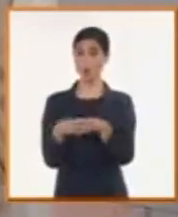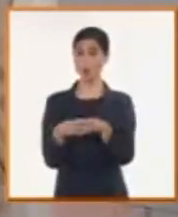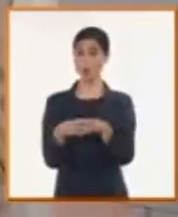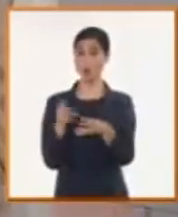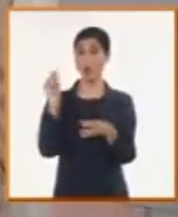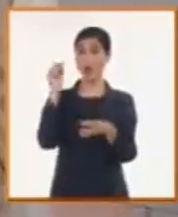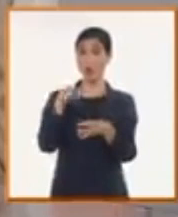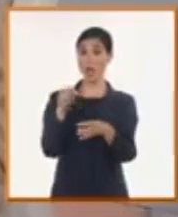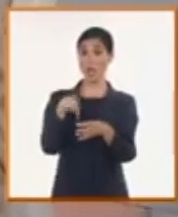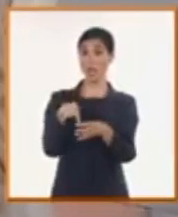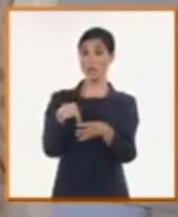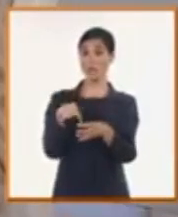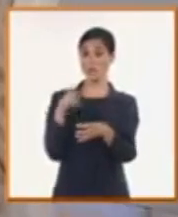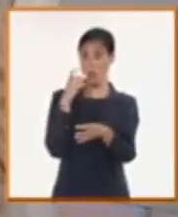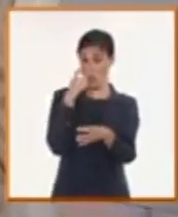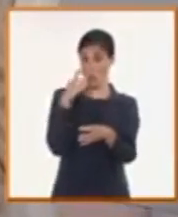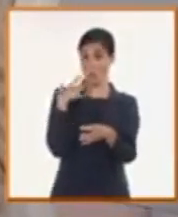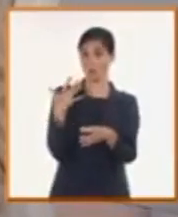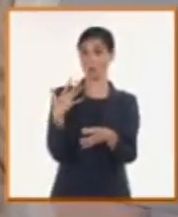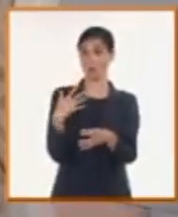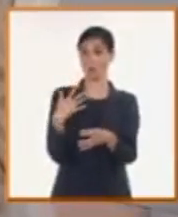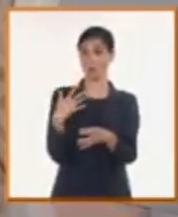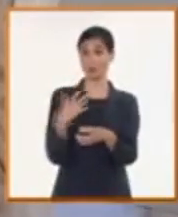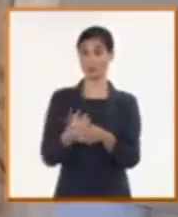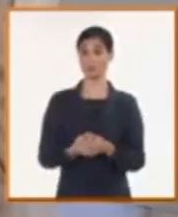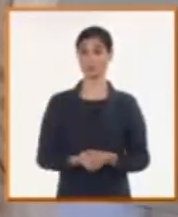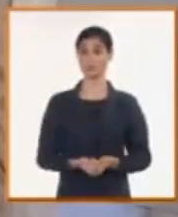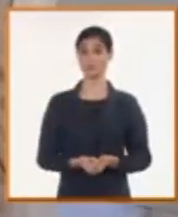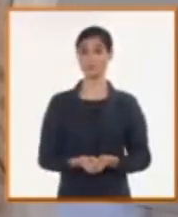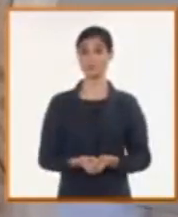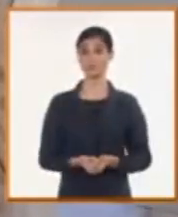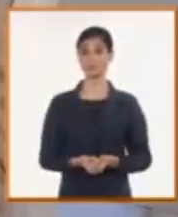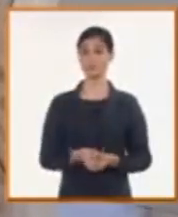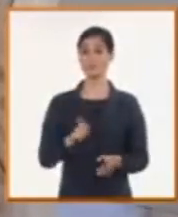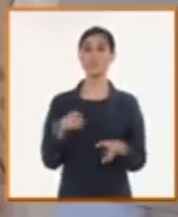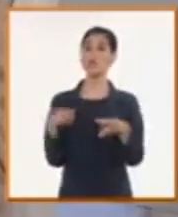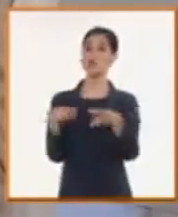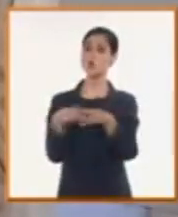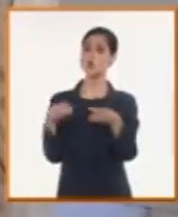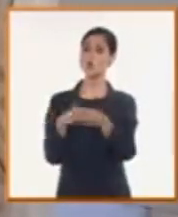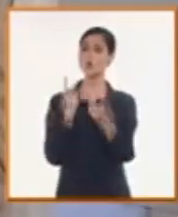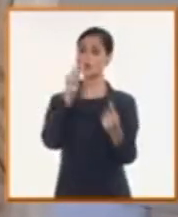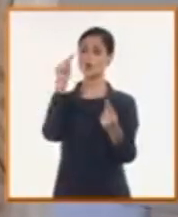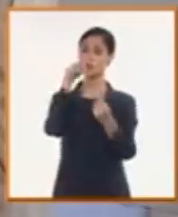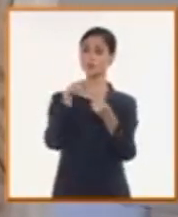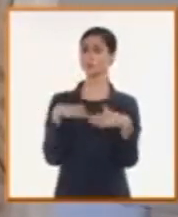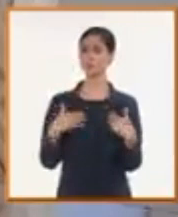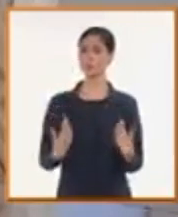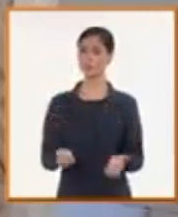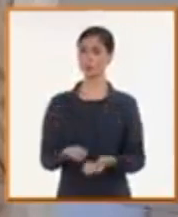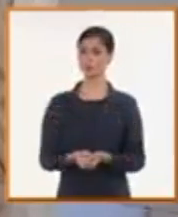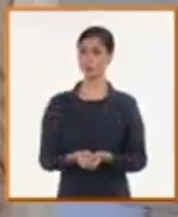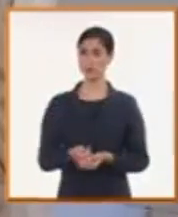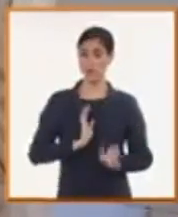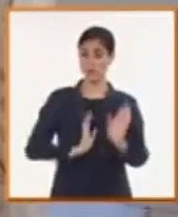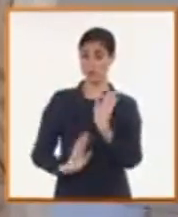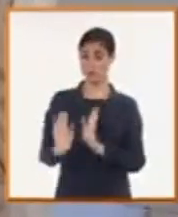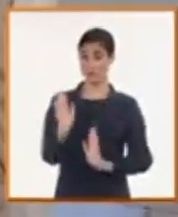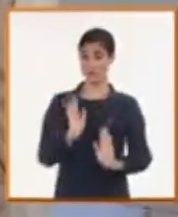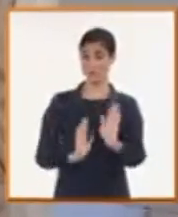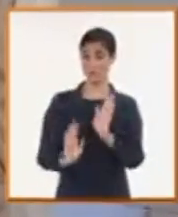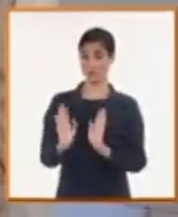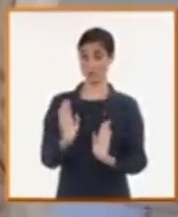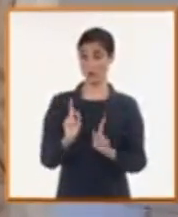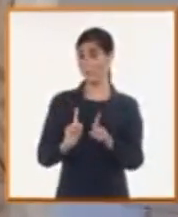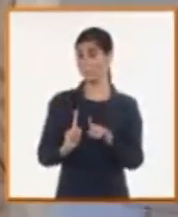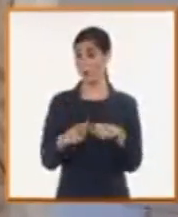alto componente de persuasión para evitar un enfrentamiento en el cual pudieran morir muchos